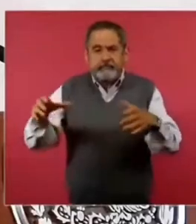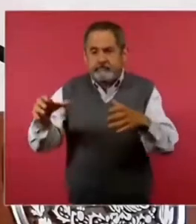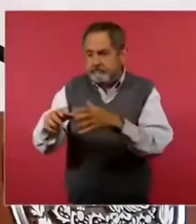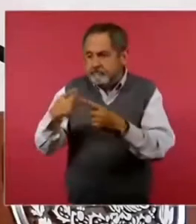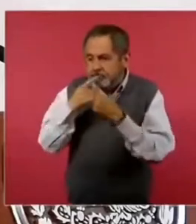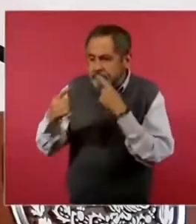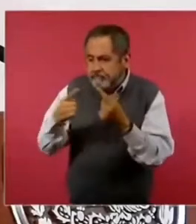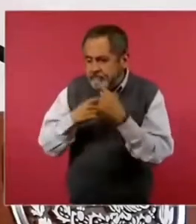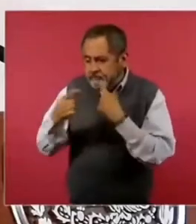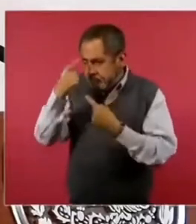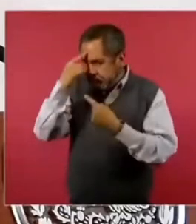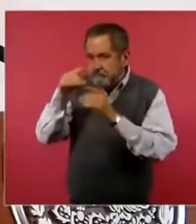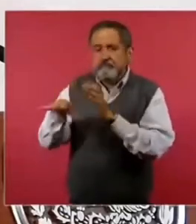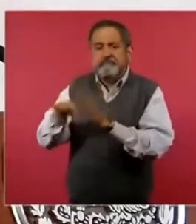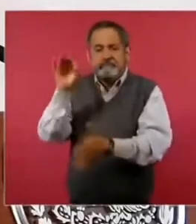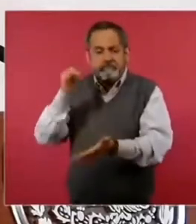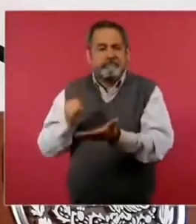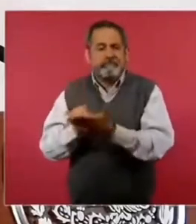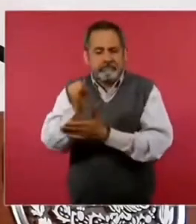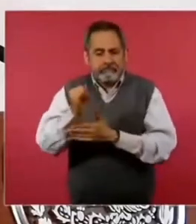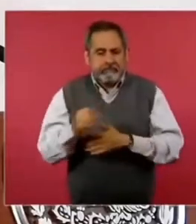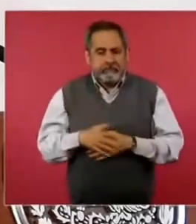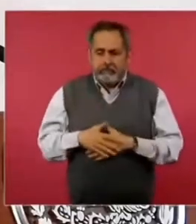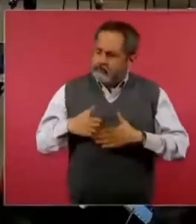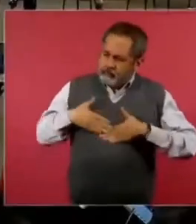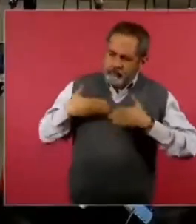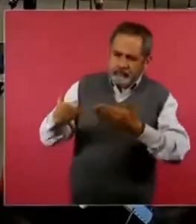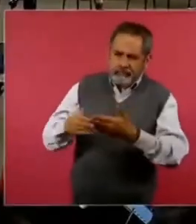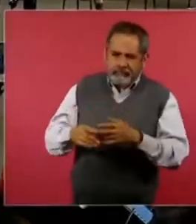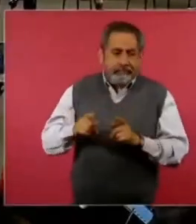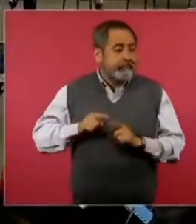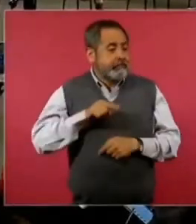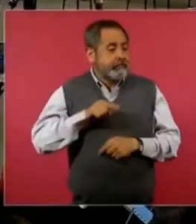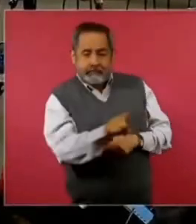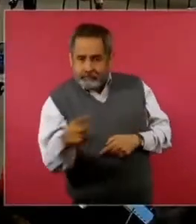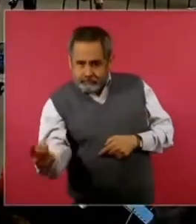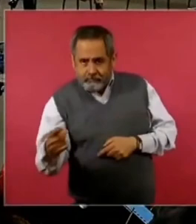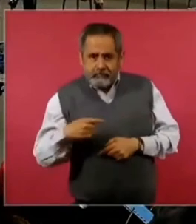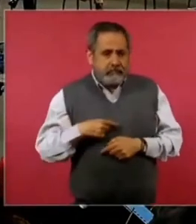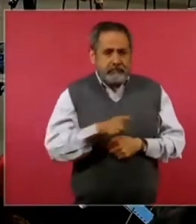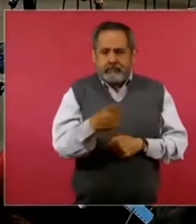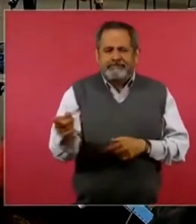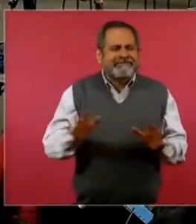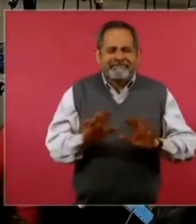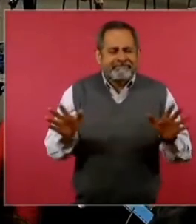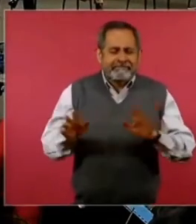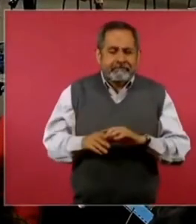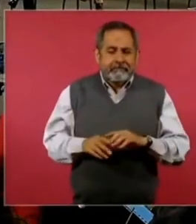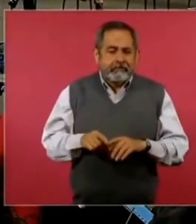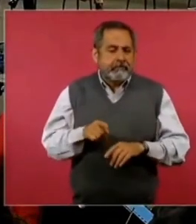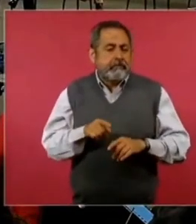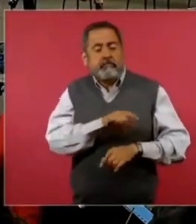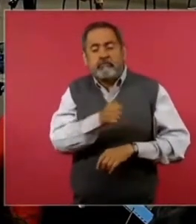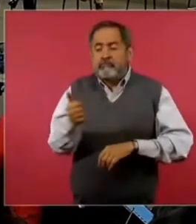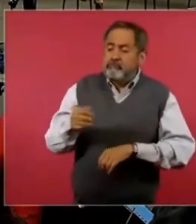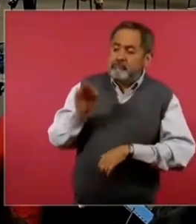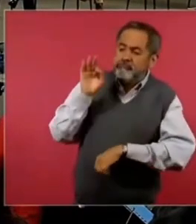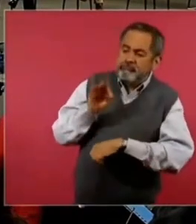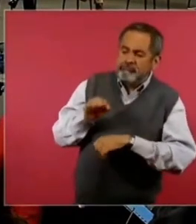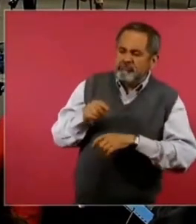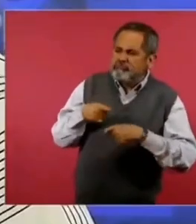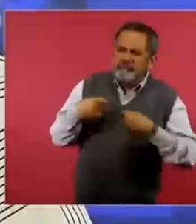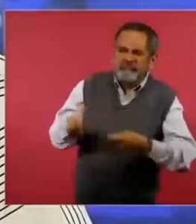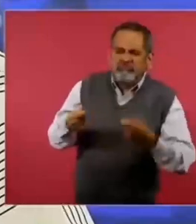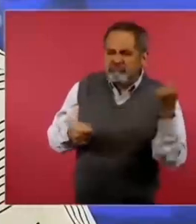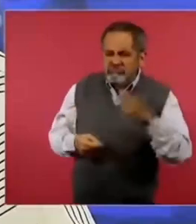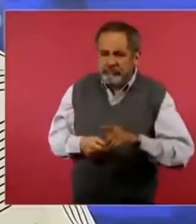colectiva y la confianza en el pueblo, sin intermediarios y sin imposición de personal técnico o constructores para realizar